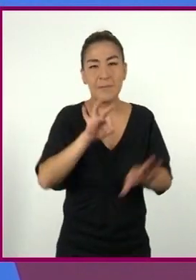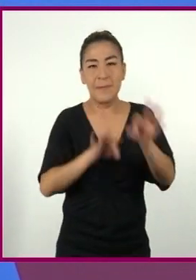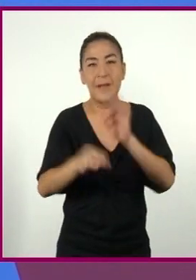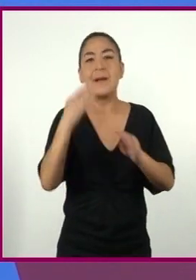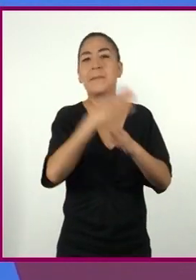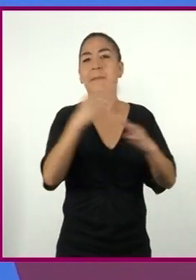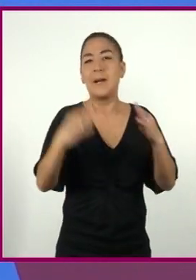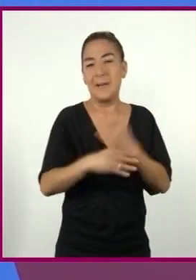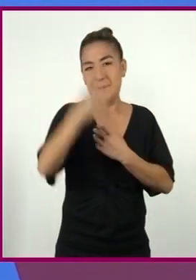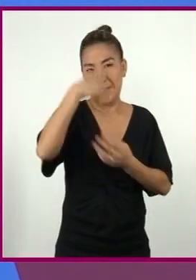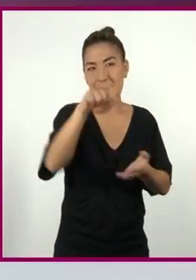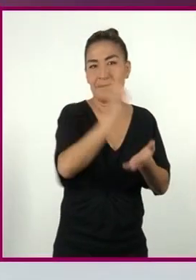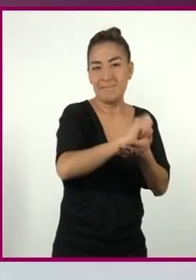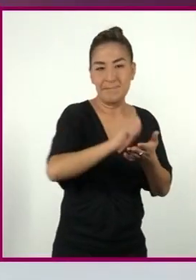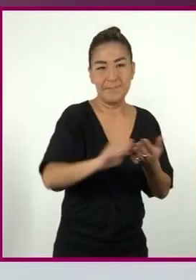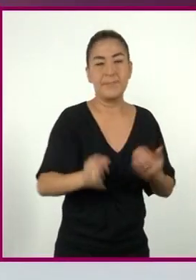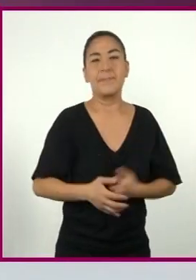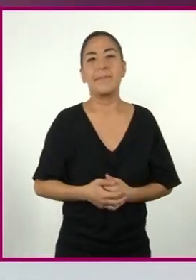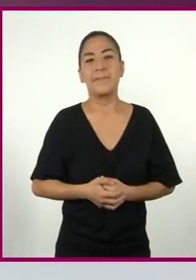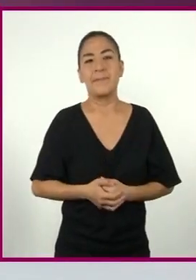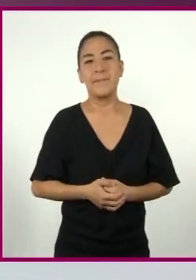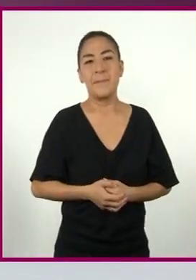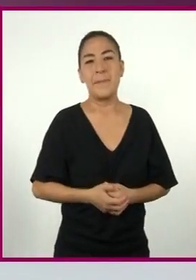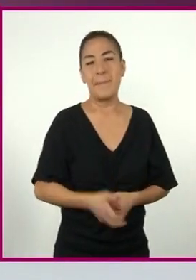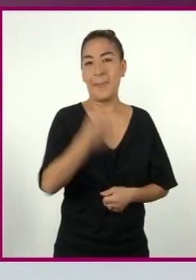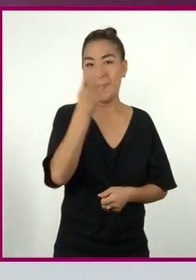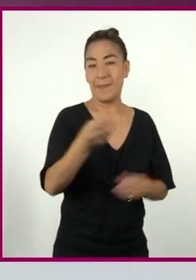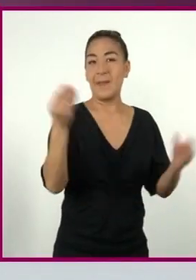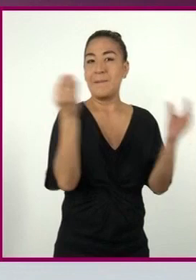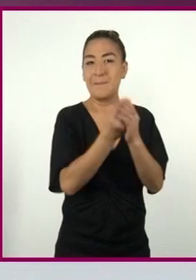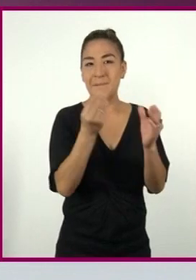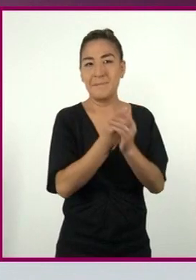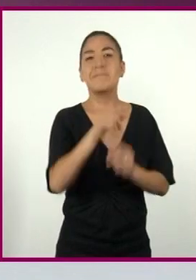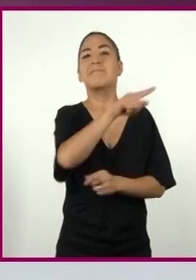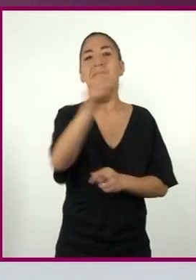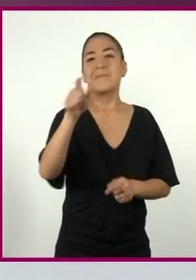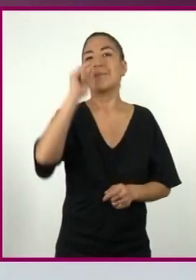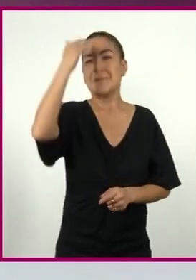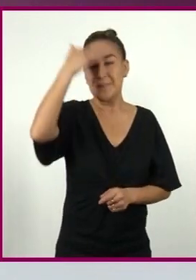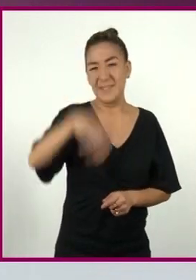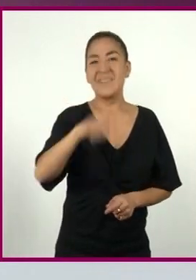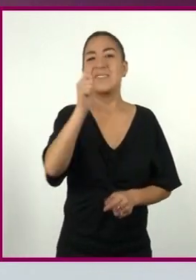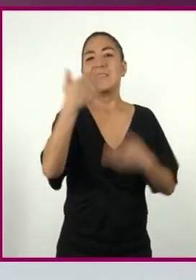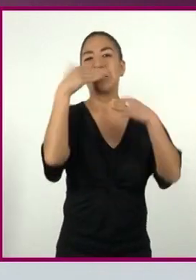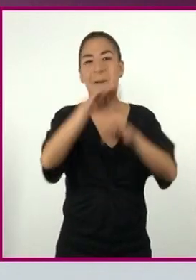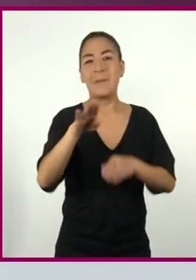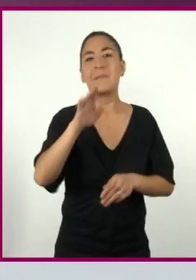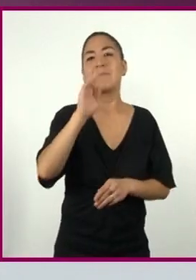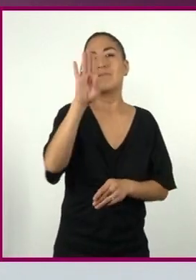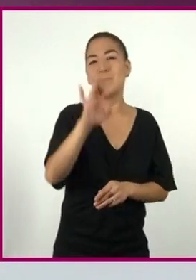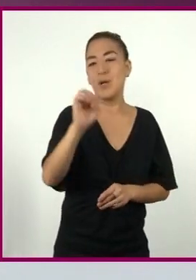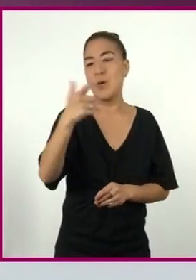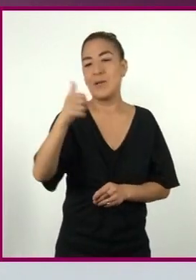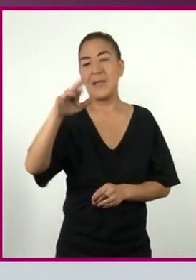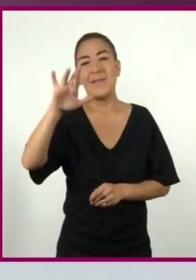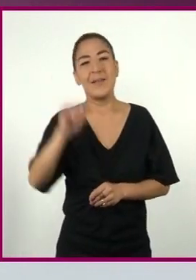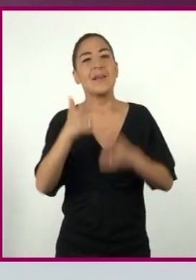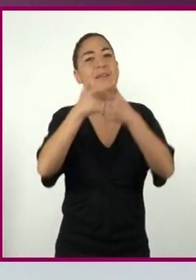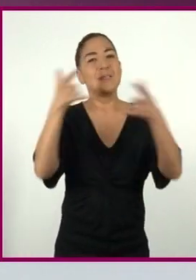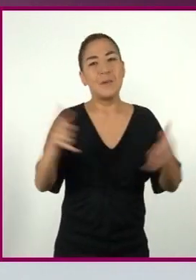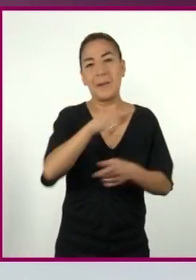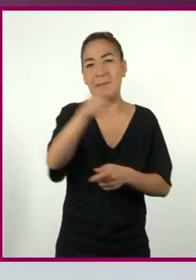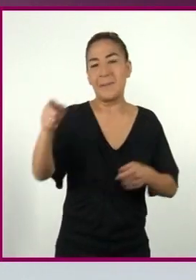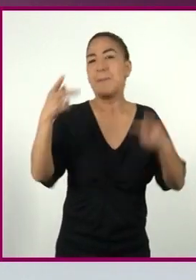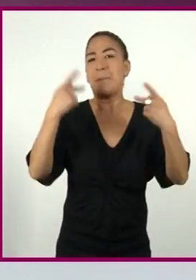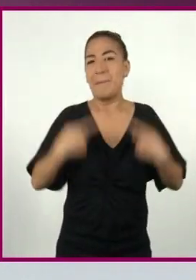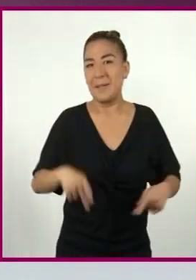textos biográficos. A lo largo de la sesión conocimos algunas biografías, recordamos qué